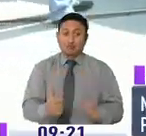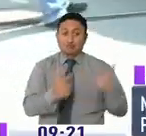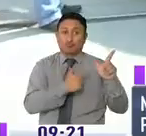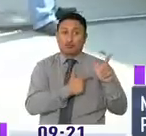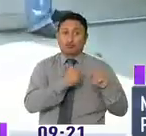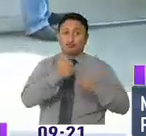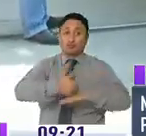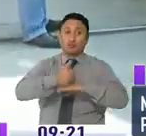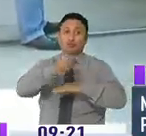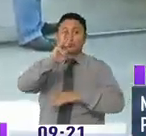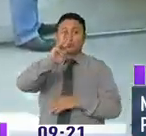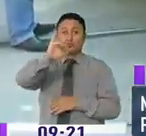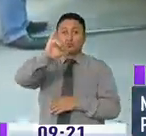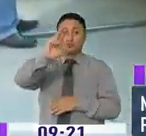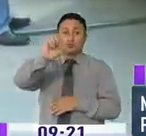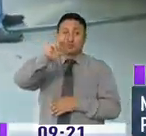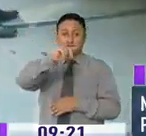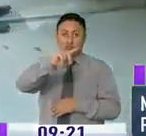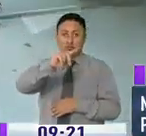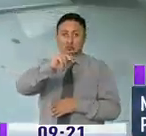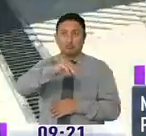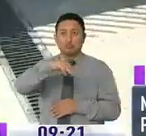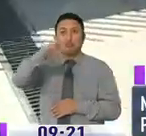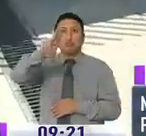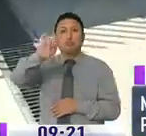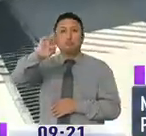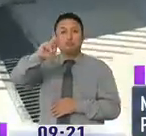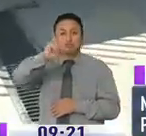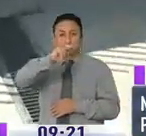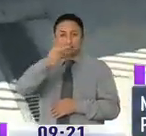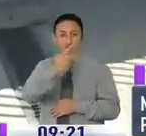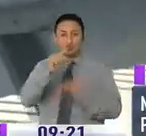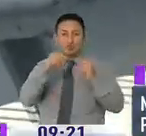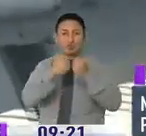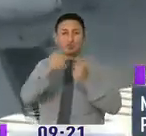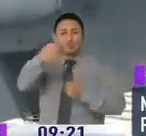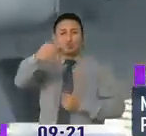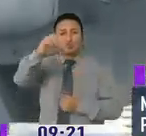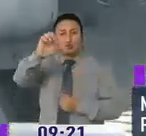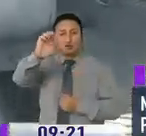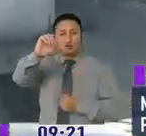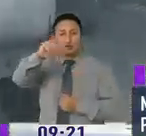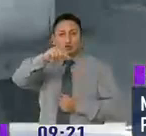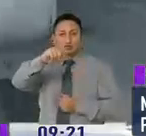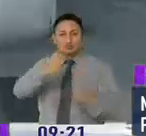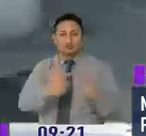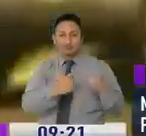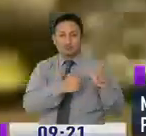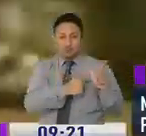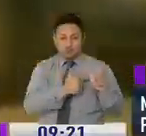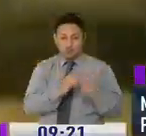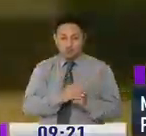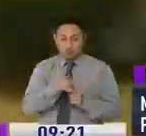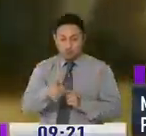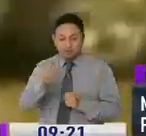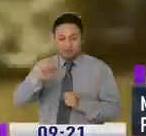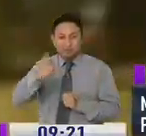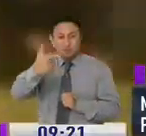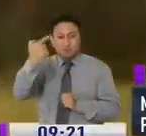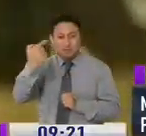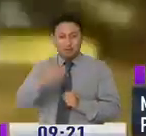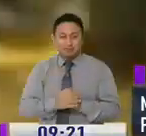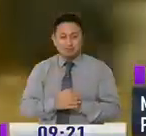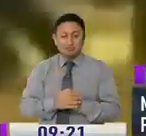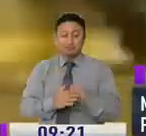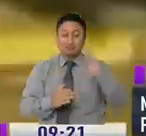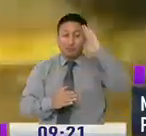coronel Wilson R. y el mayor Vicente N., miembros del Grupo Especial de Operaciones Geo del Ejército Ecuatoriano, salió el disparo que cegó